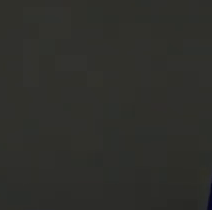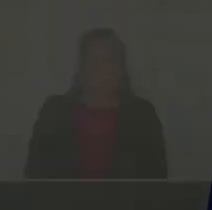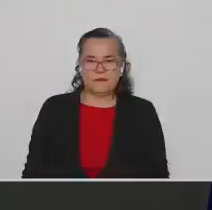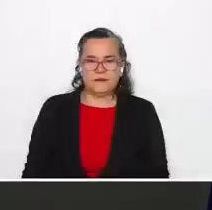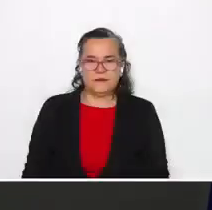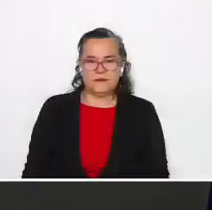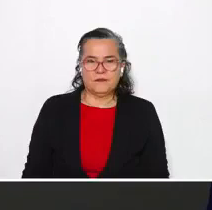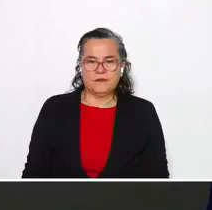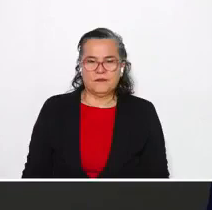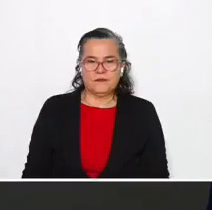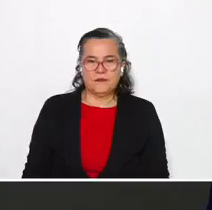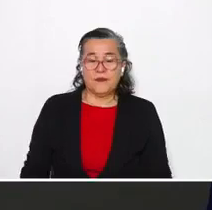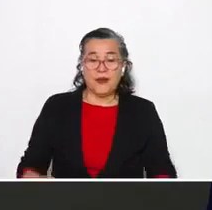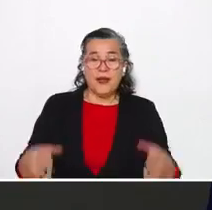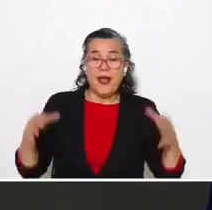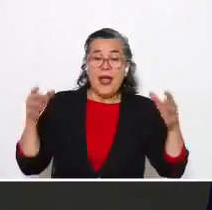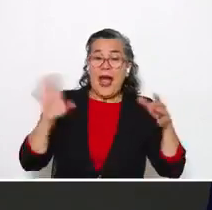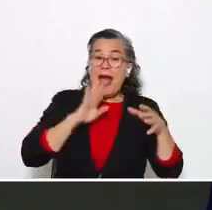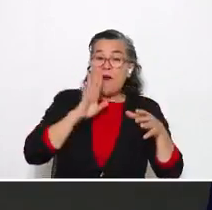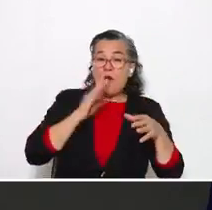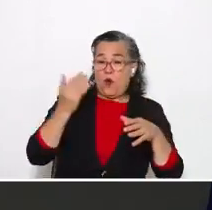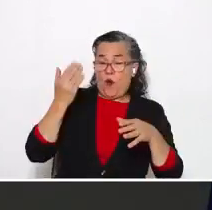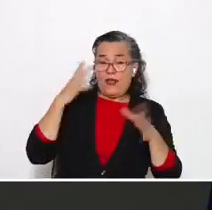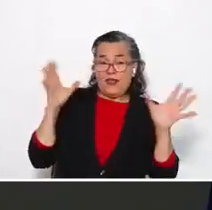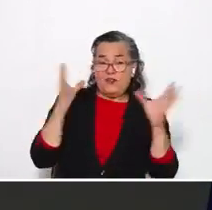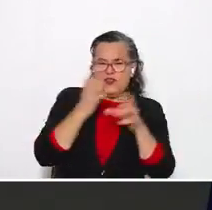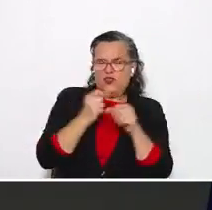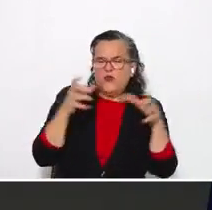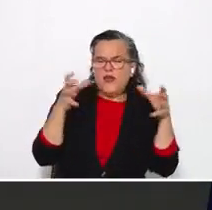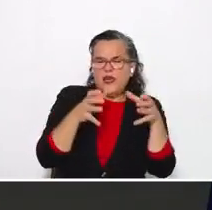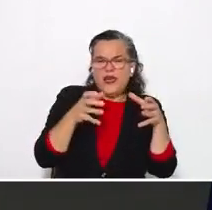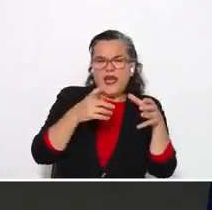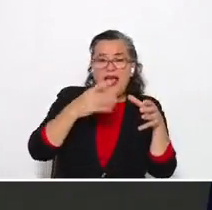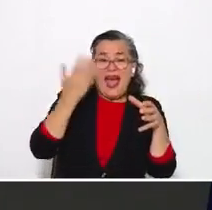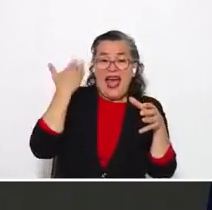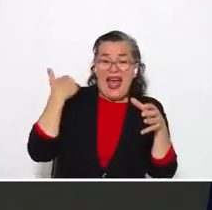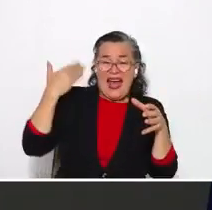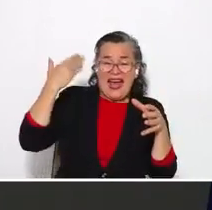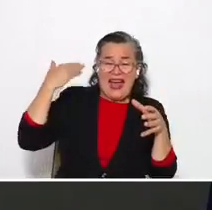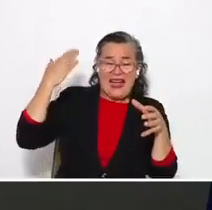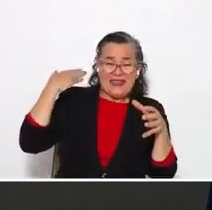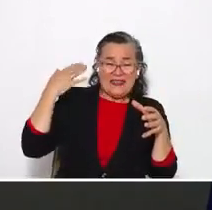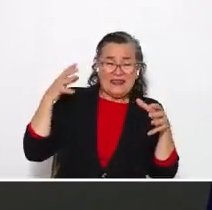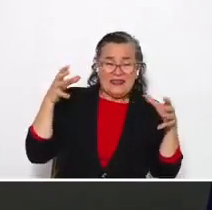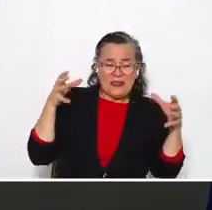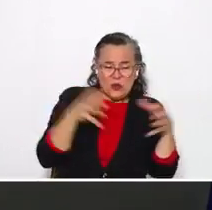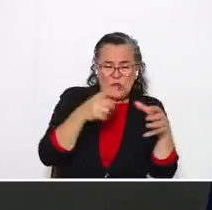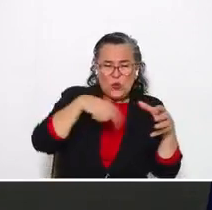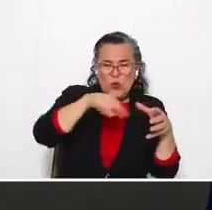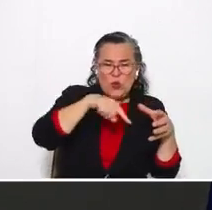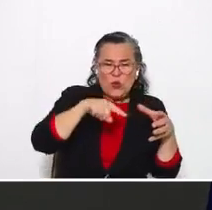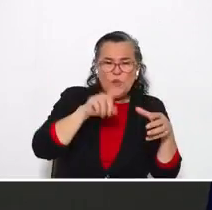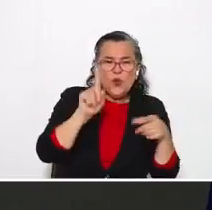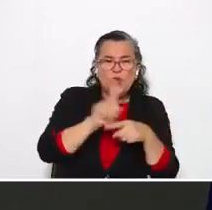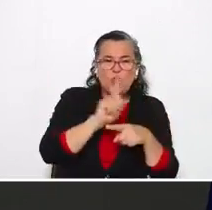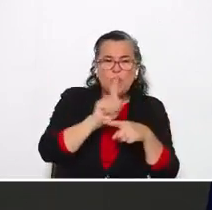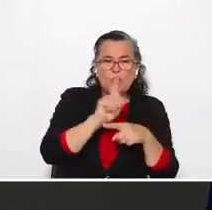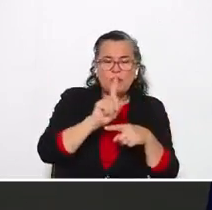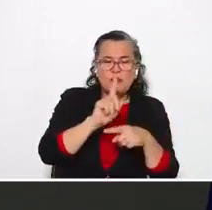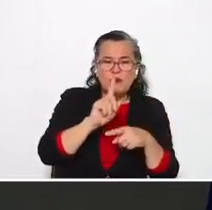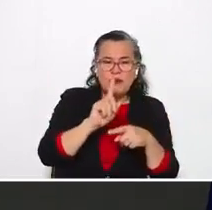Modelos que, si se basan en requisitos mínimos, no cumplen su función.